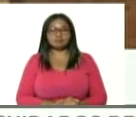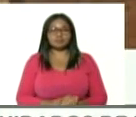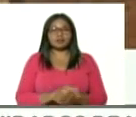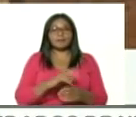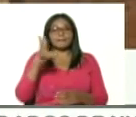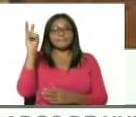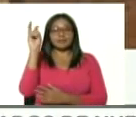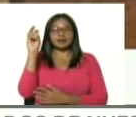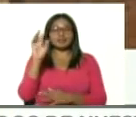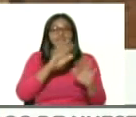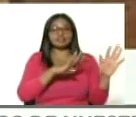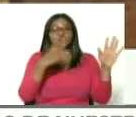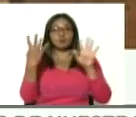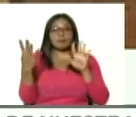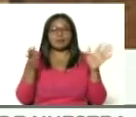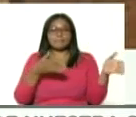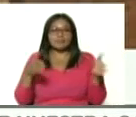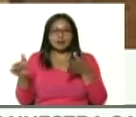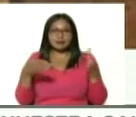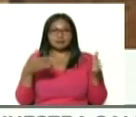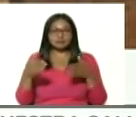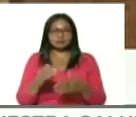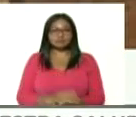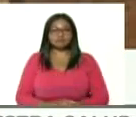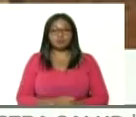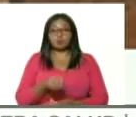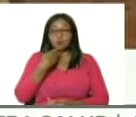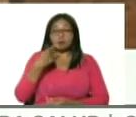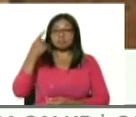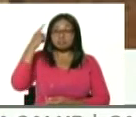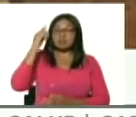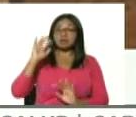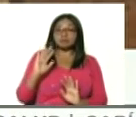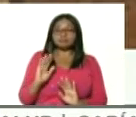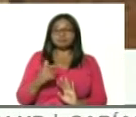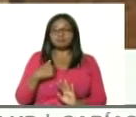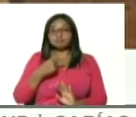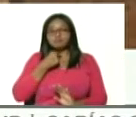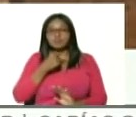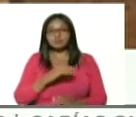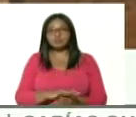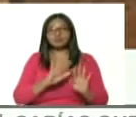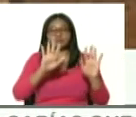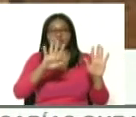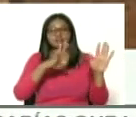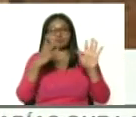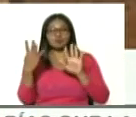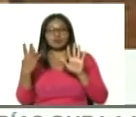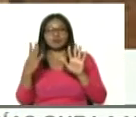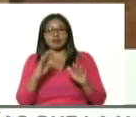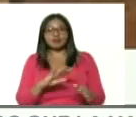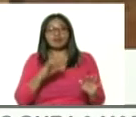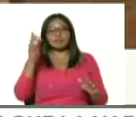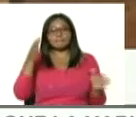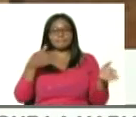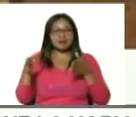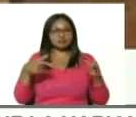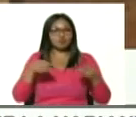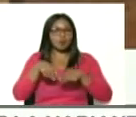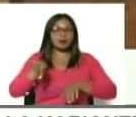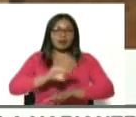Viernes 19 de marzo. Buena fecha, chicos. Un 19 de marzo, un 19 de